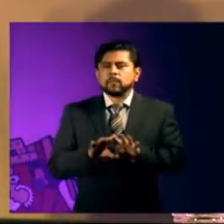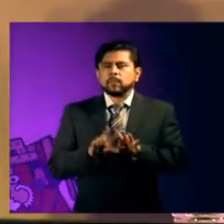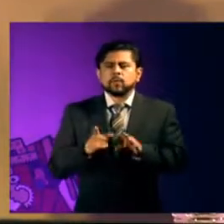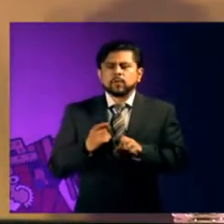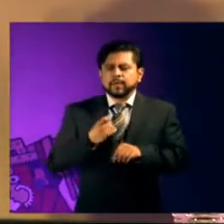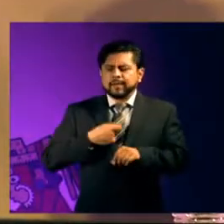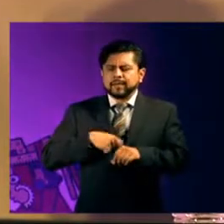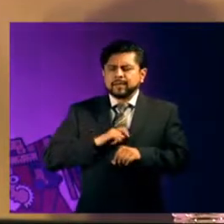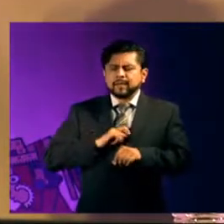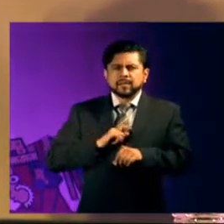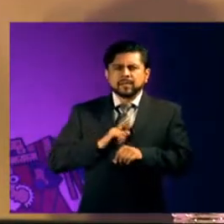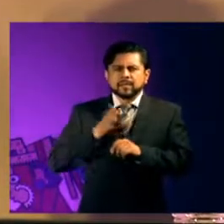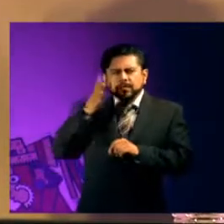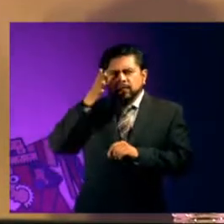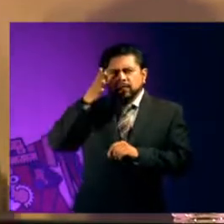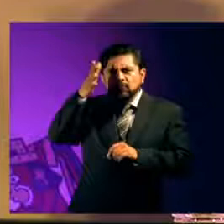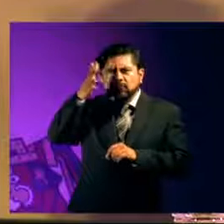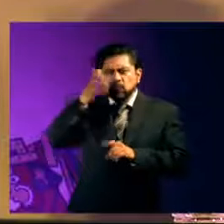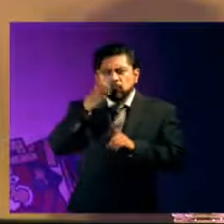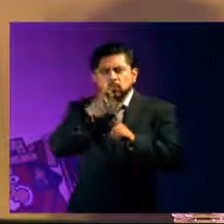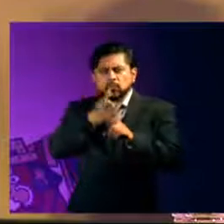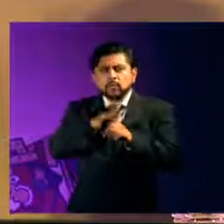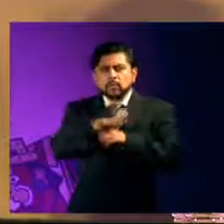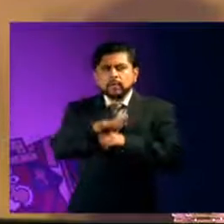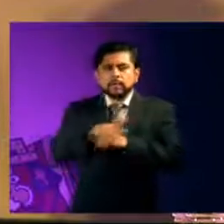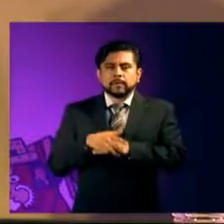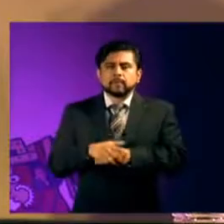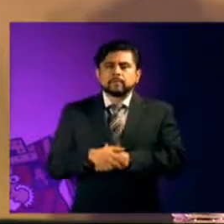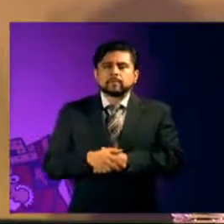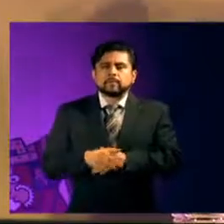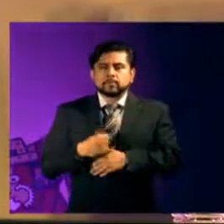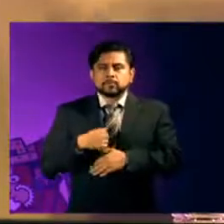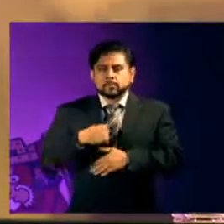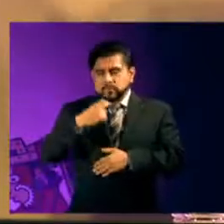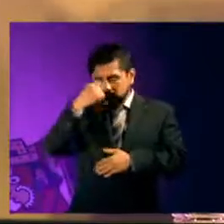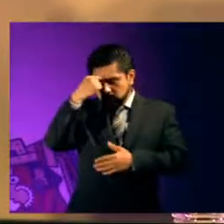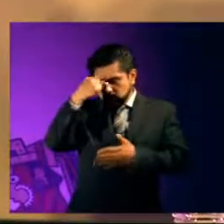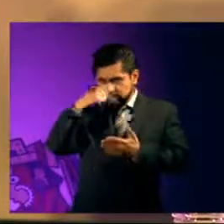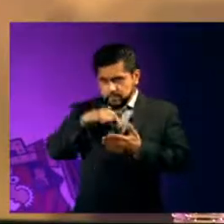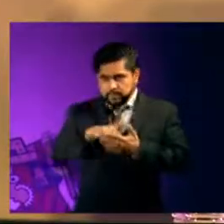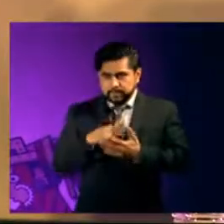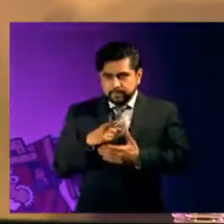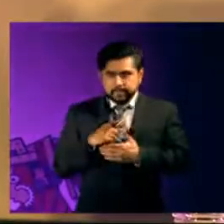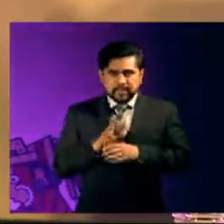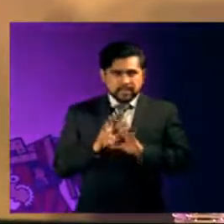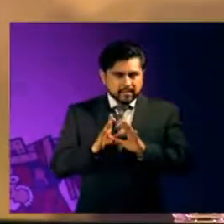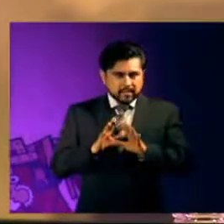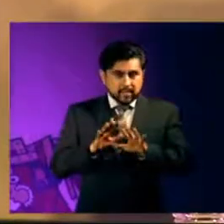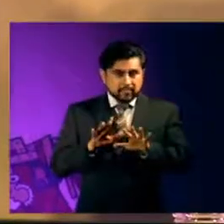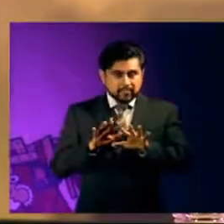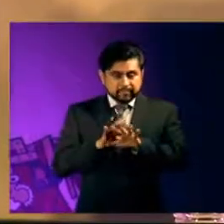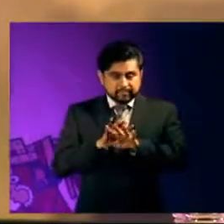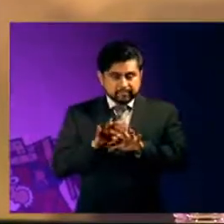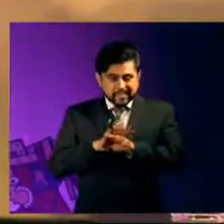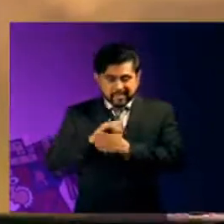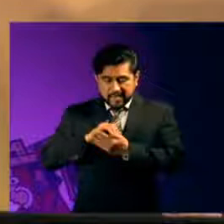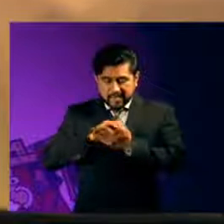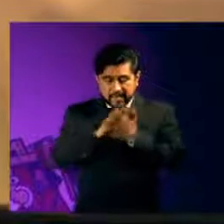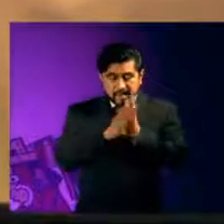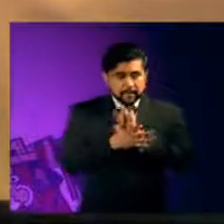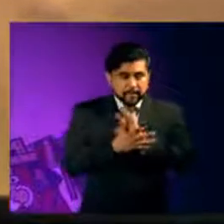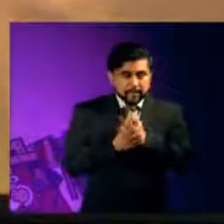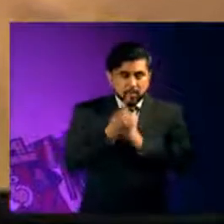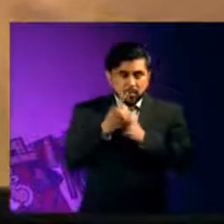identidades crees que vamos sí yo creo que ha cambiado una cosa fundamental que